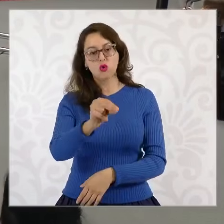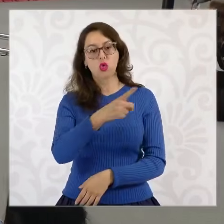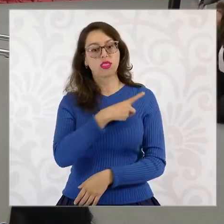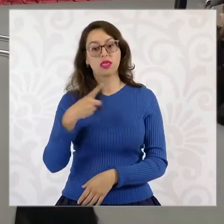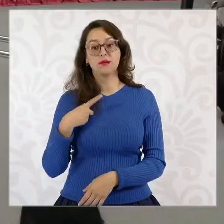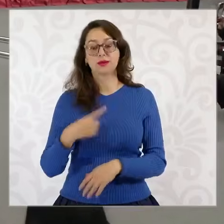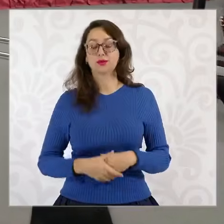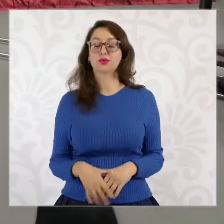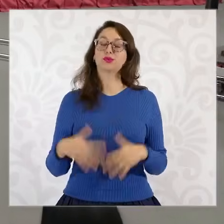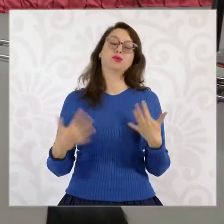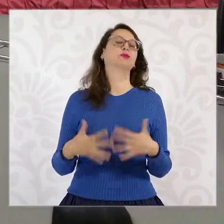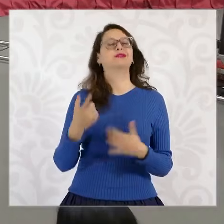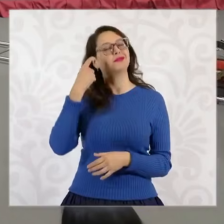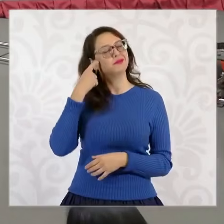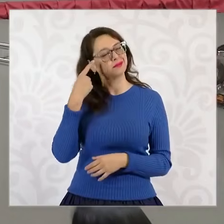doctrina Estrada.